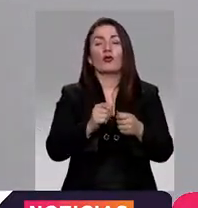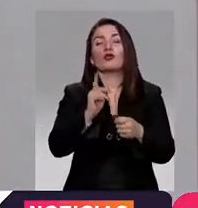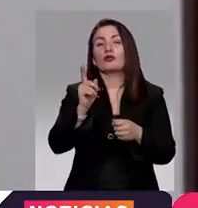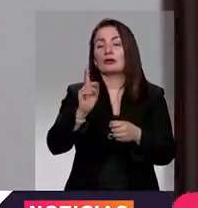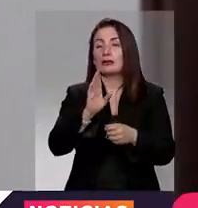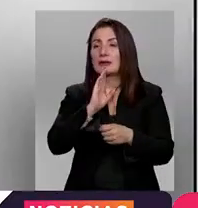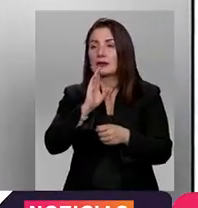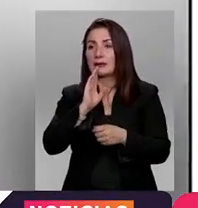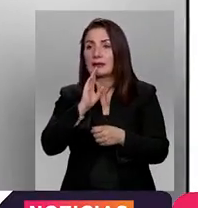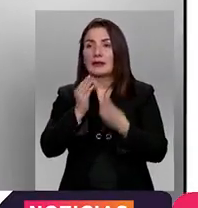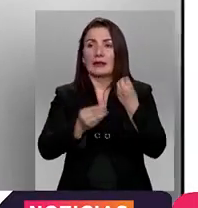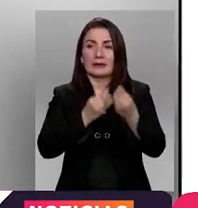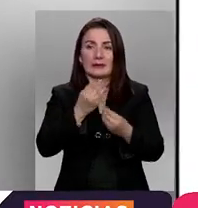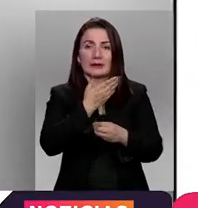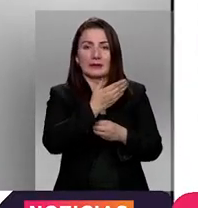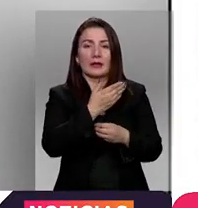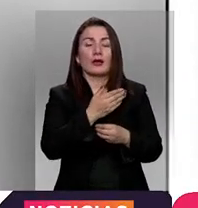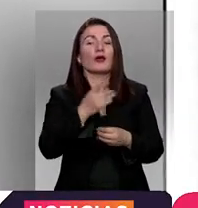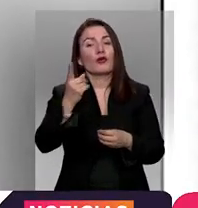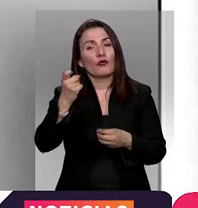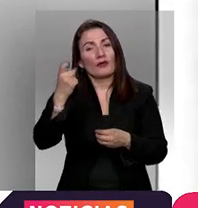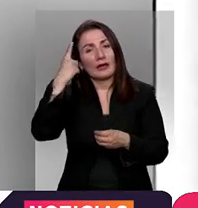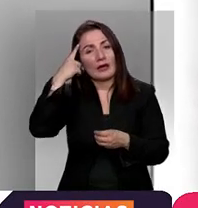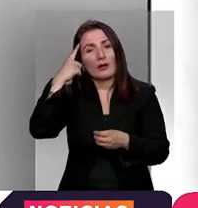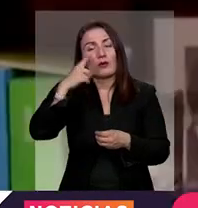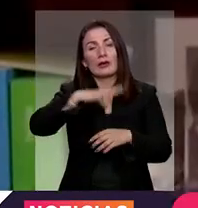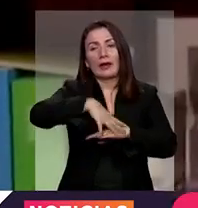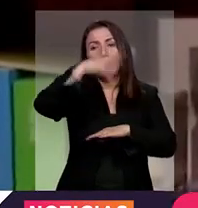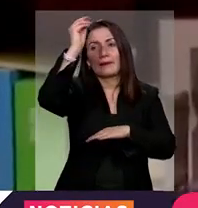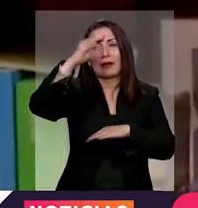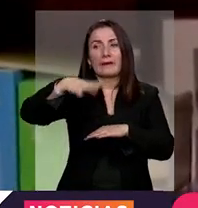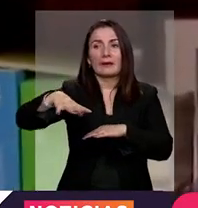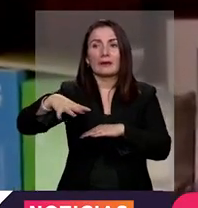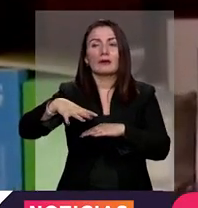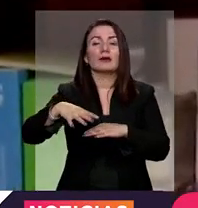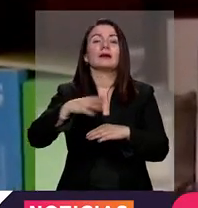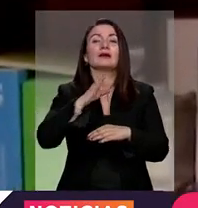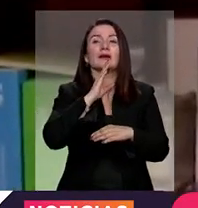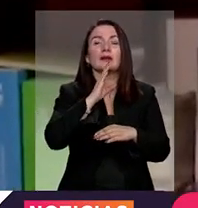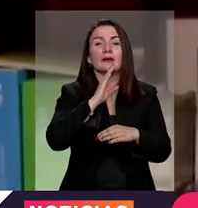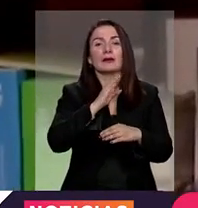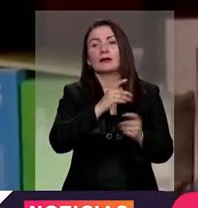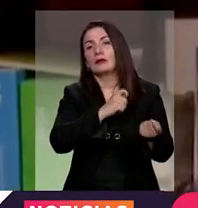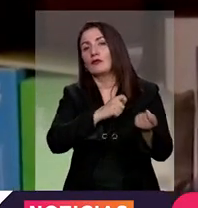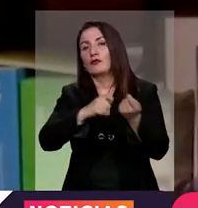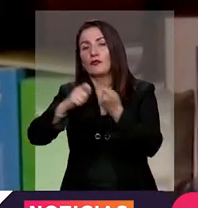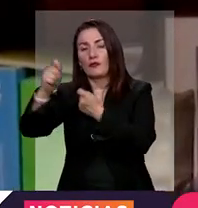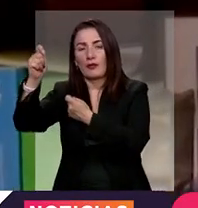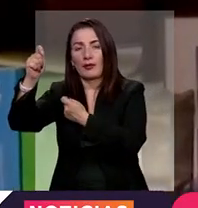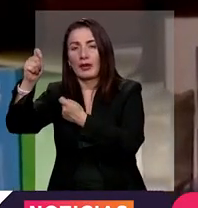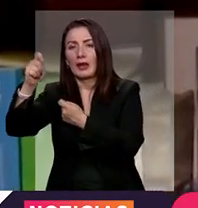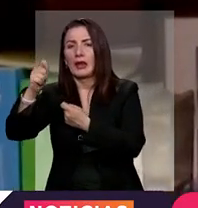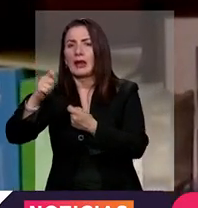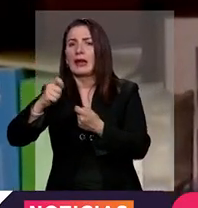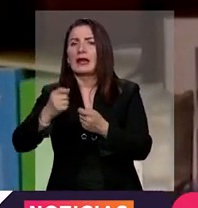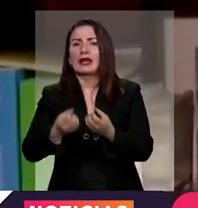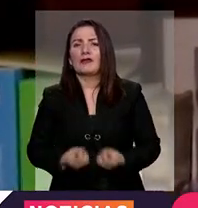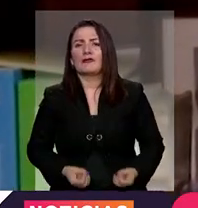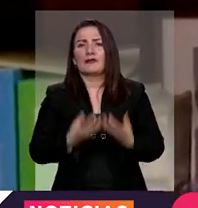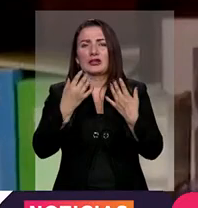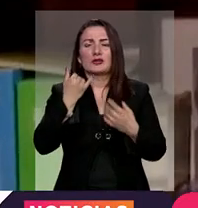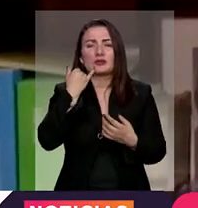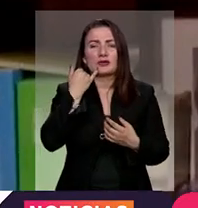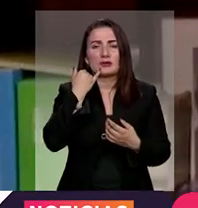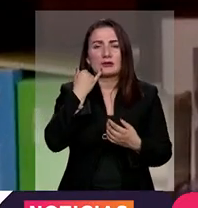de Belisario Betancourt. Y gobernador del Atlántico, en días recientes, fue llevado a la clínica por una infección urinaria que se